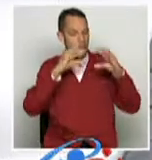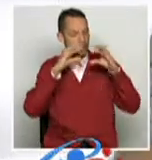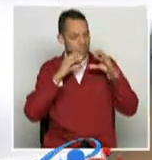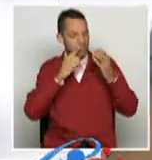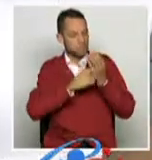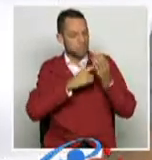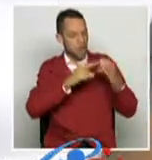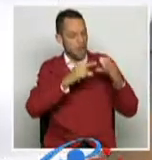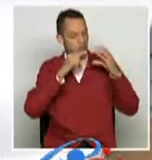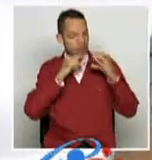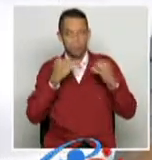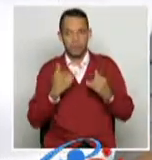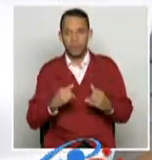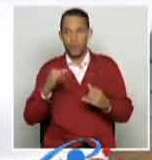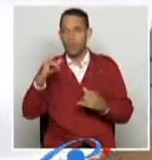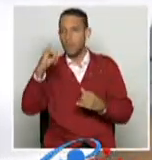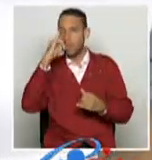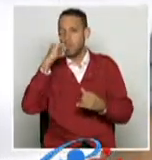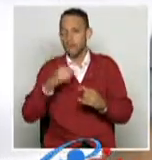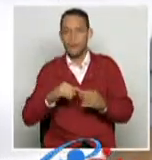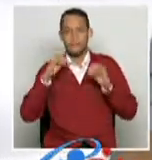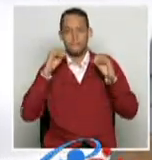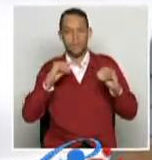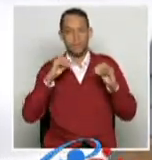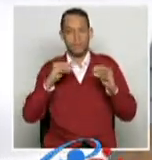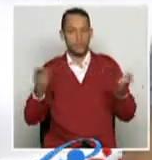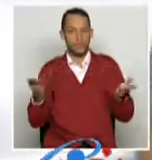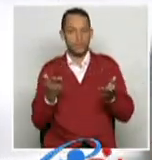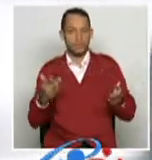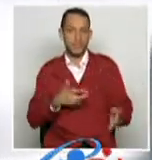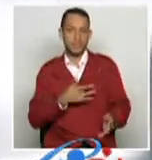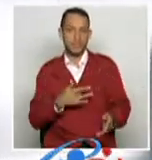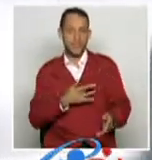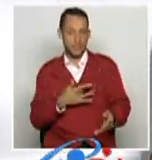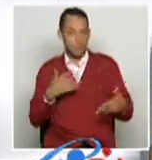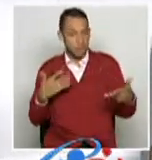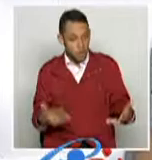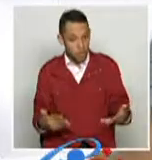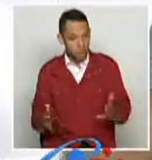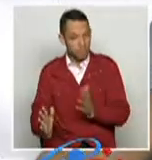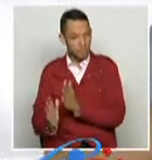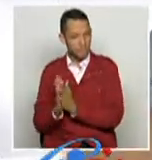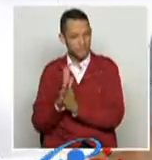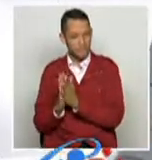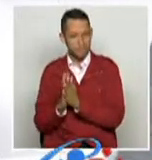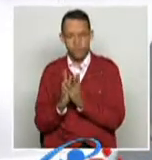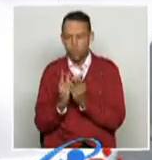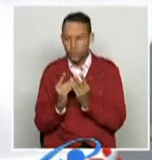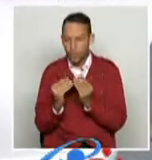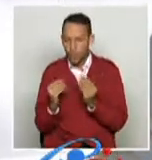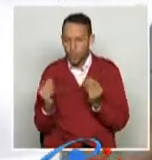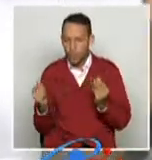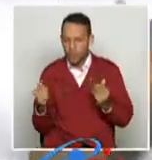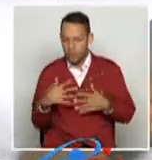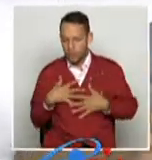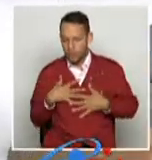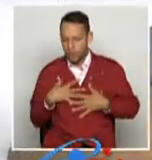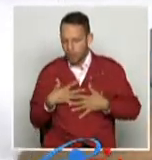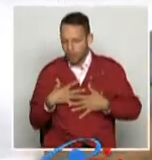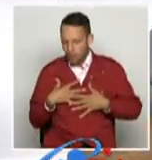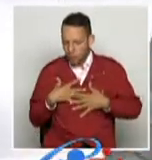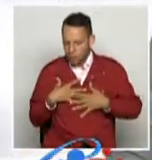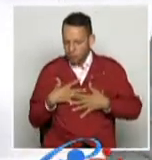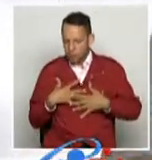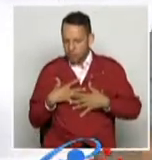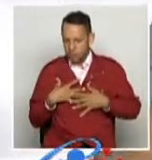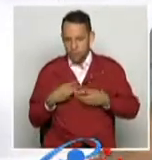terminal. Este caballero, ¿yo qué haría? Primero trabajarle la parte emocional. Como habla tan lento, hay mucho flema en el cuerpo. Sacaría primero